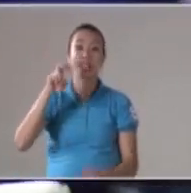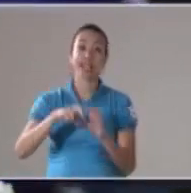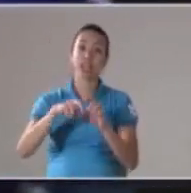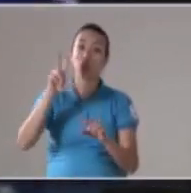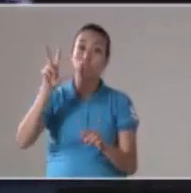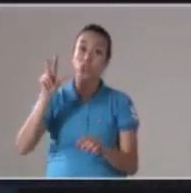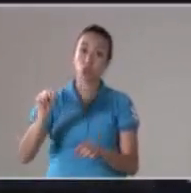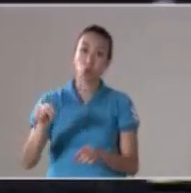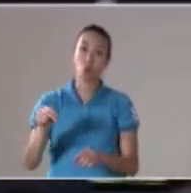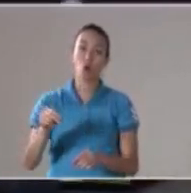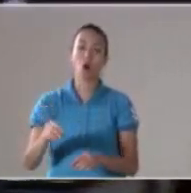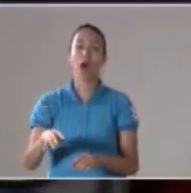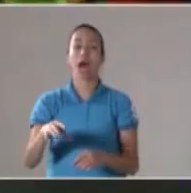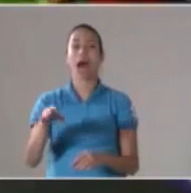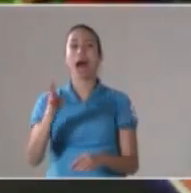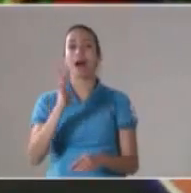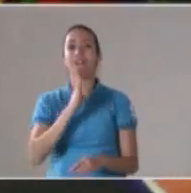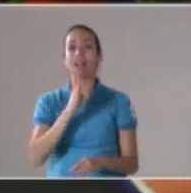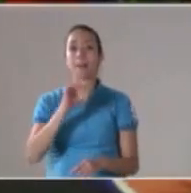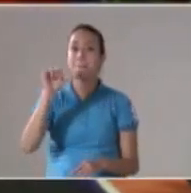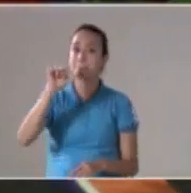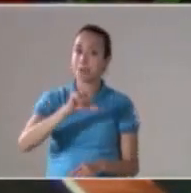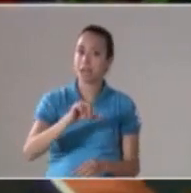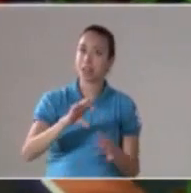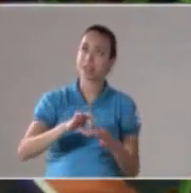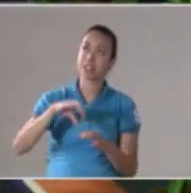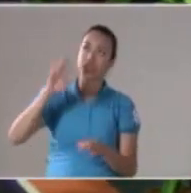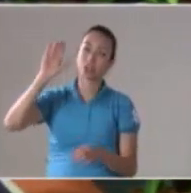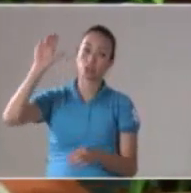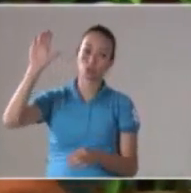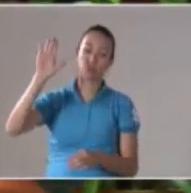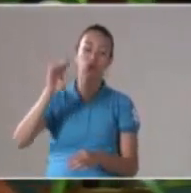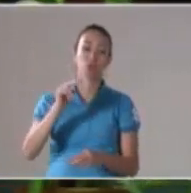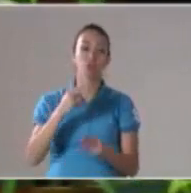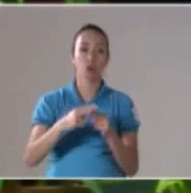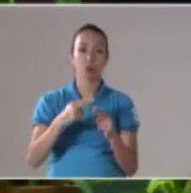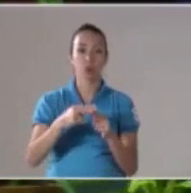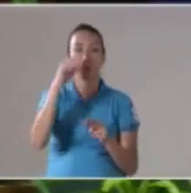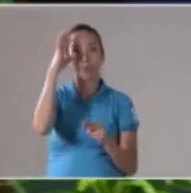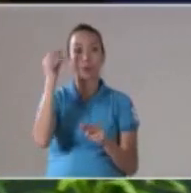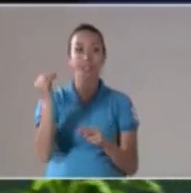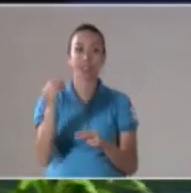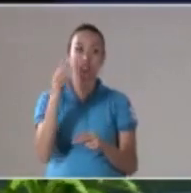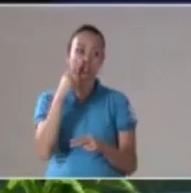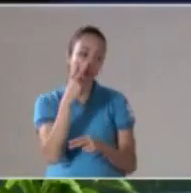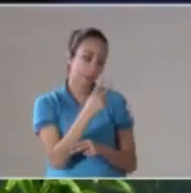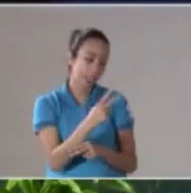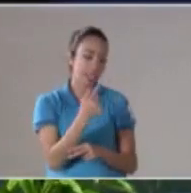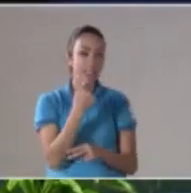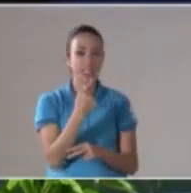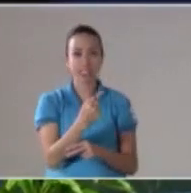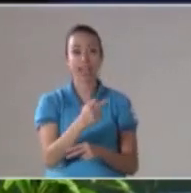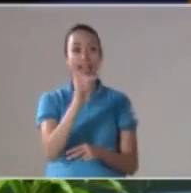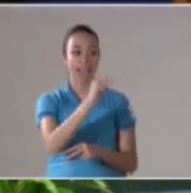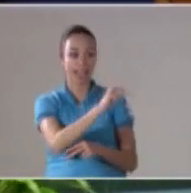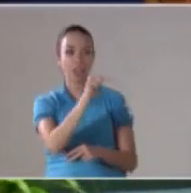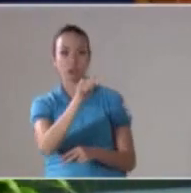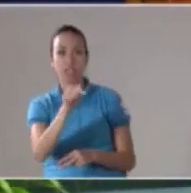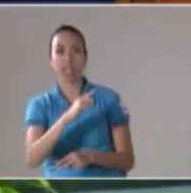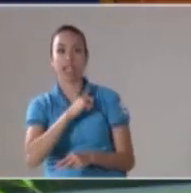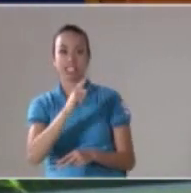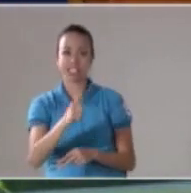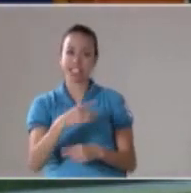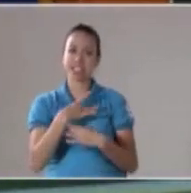Eso le agrada. Porque entonces él dice: estos están interesados en no manchar mi nombre.